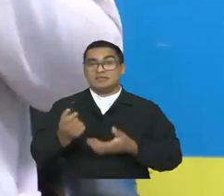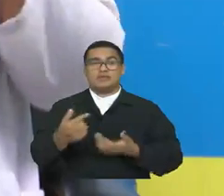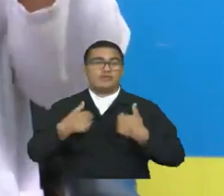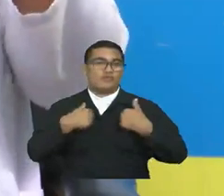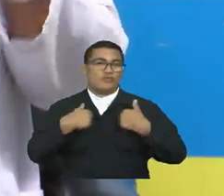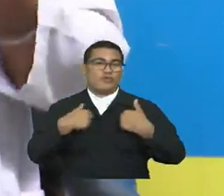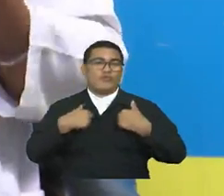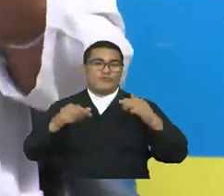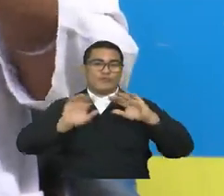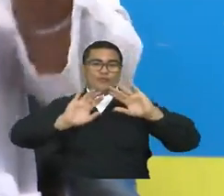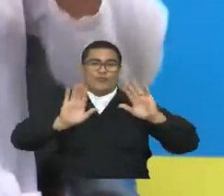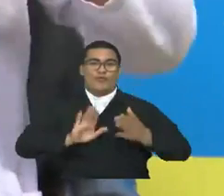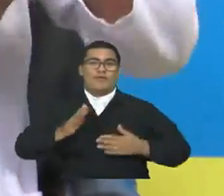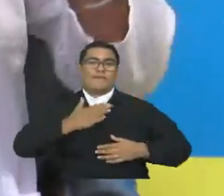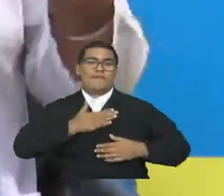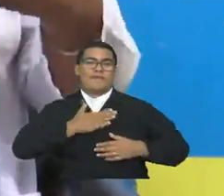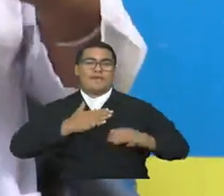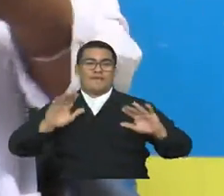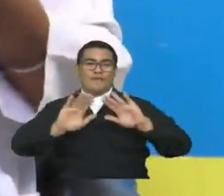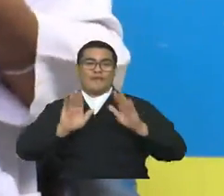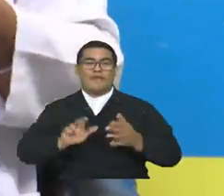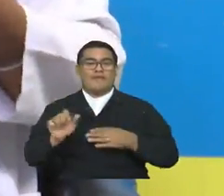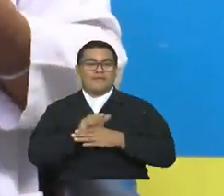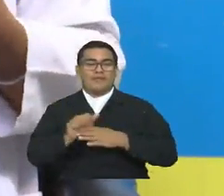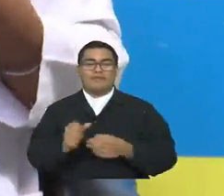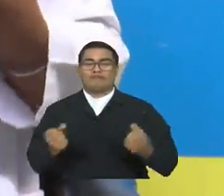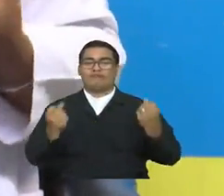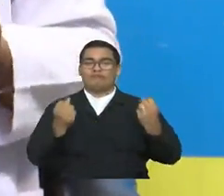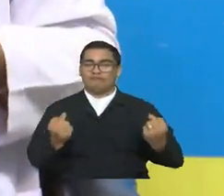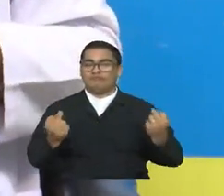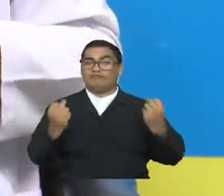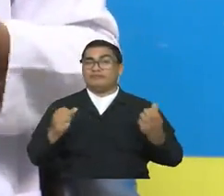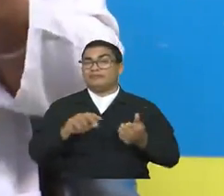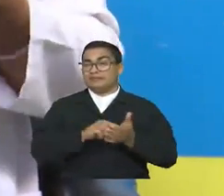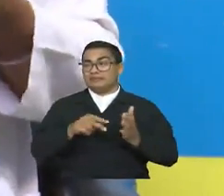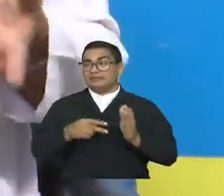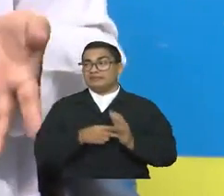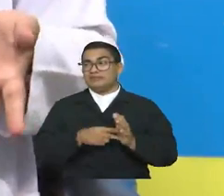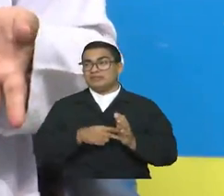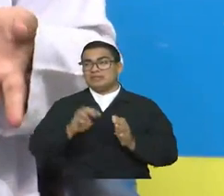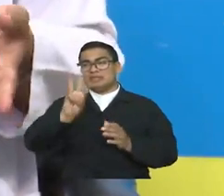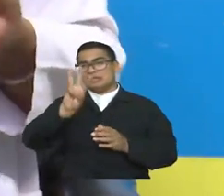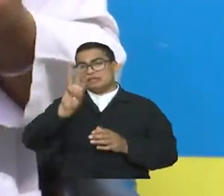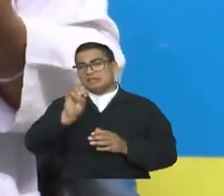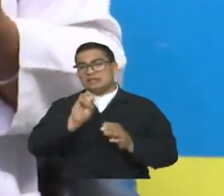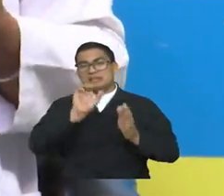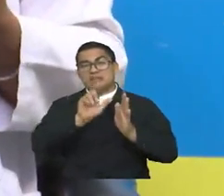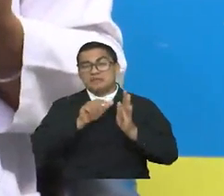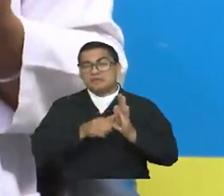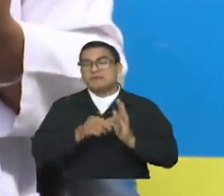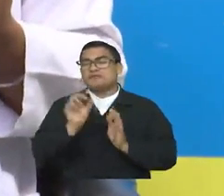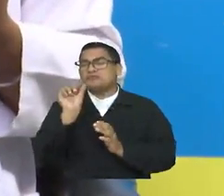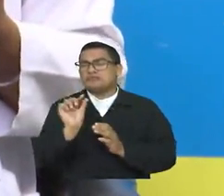¿no? Me ayudo practicando el ejercicio físico, que no tiene que ser extenuante. Son 30 minutos que lo podemos implementar